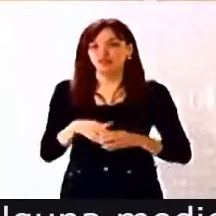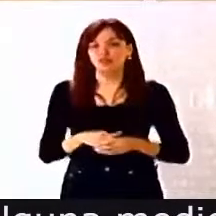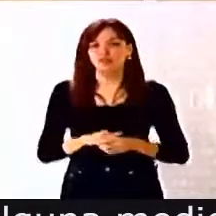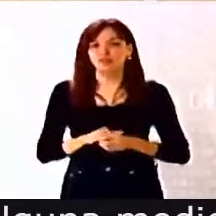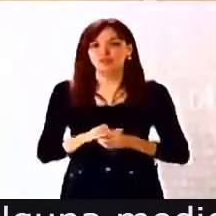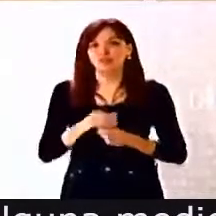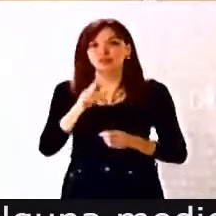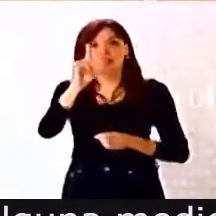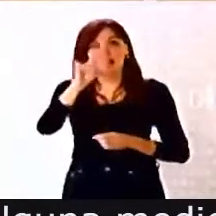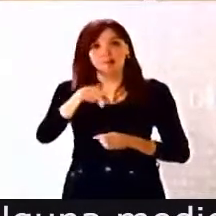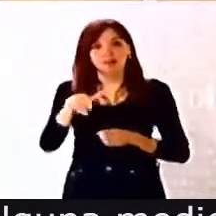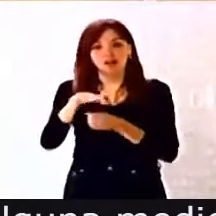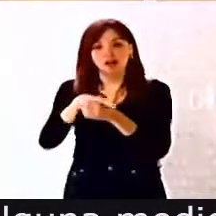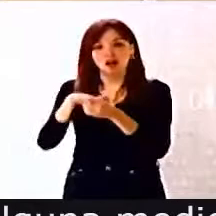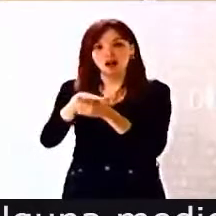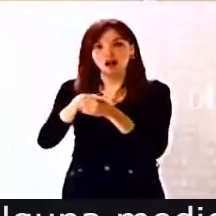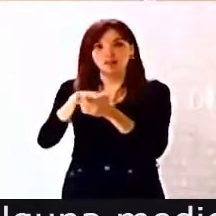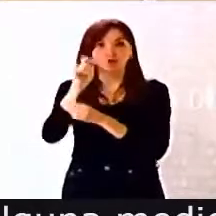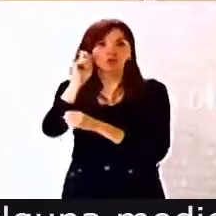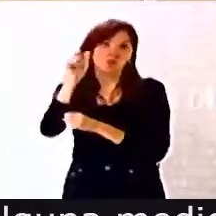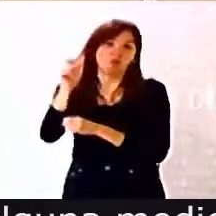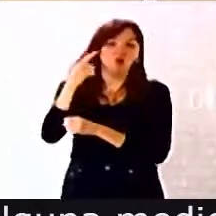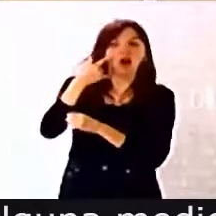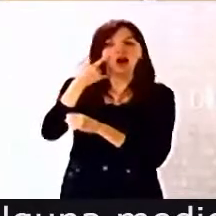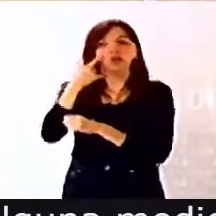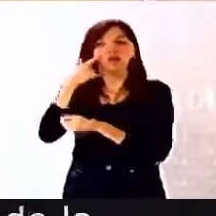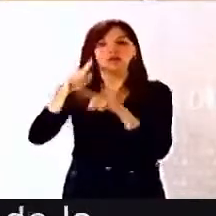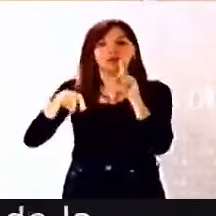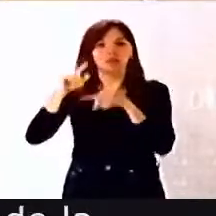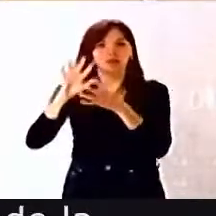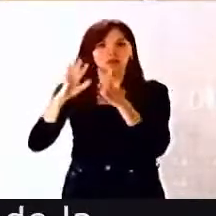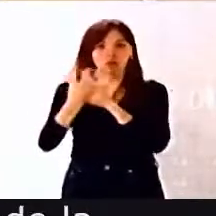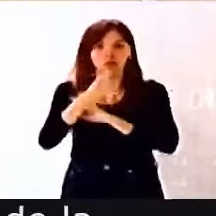Extremadura y en el ámbito de esas localidades en concreto, ¿no?